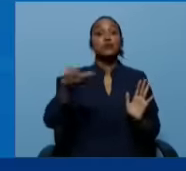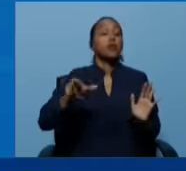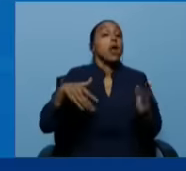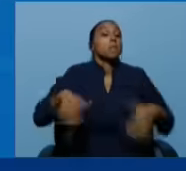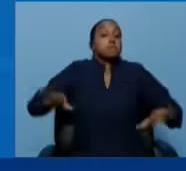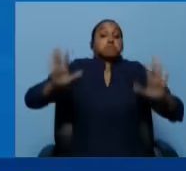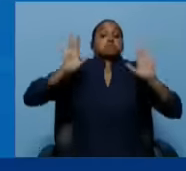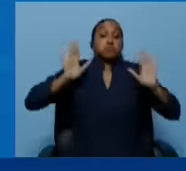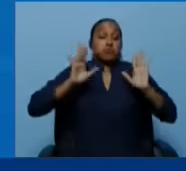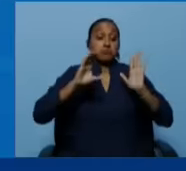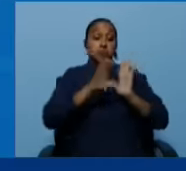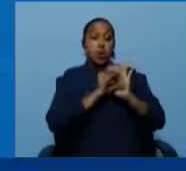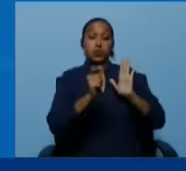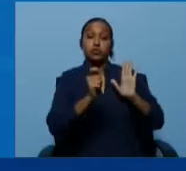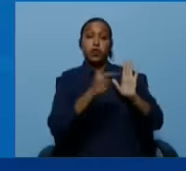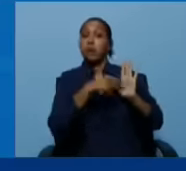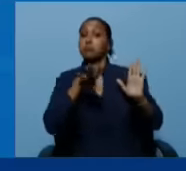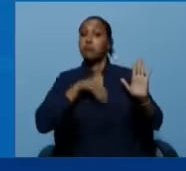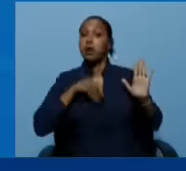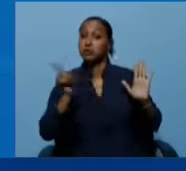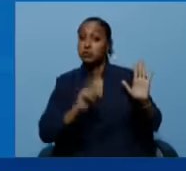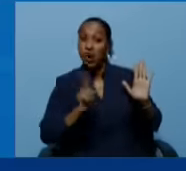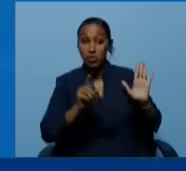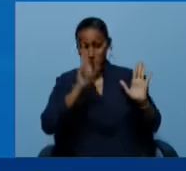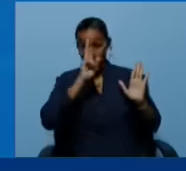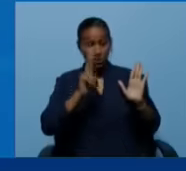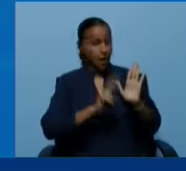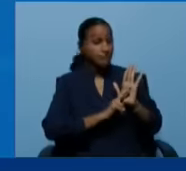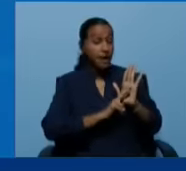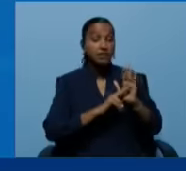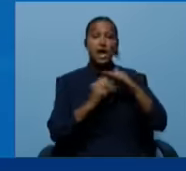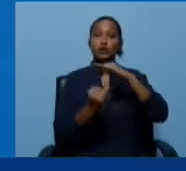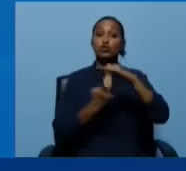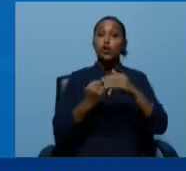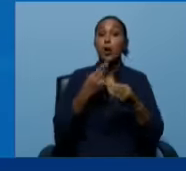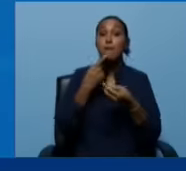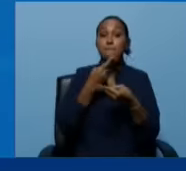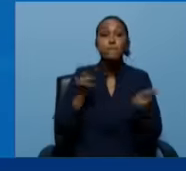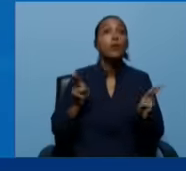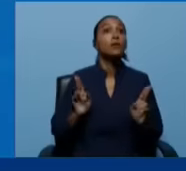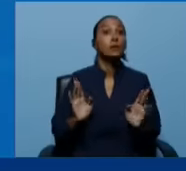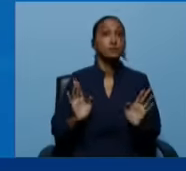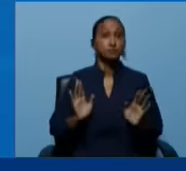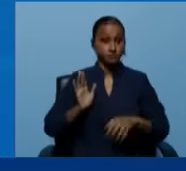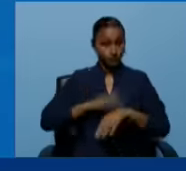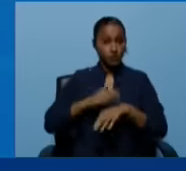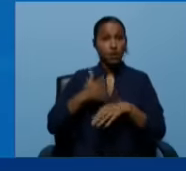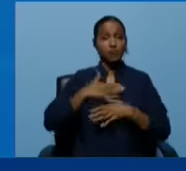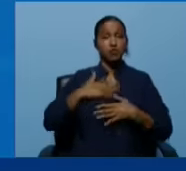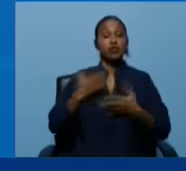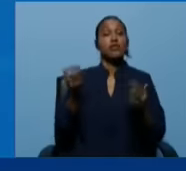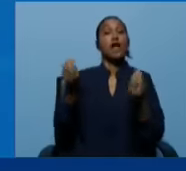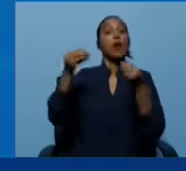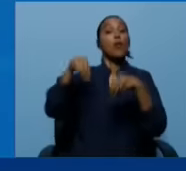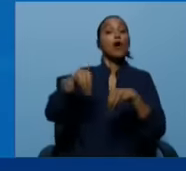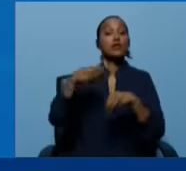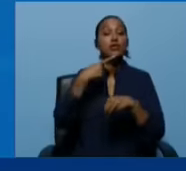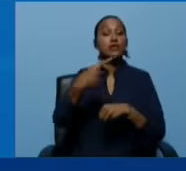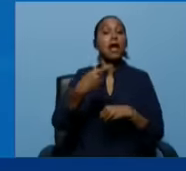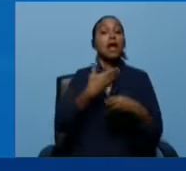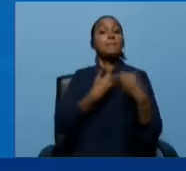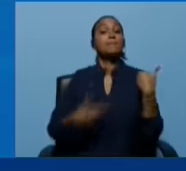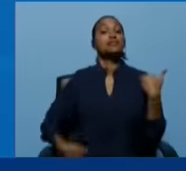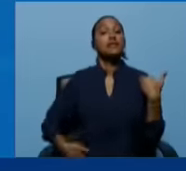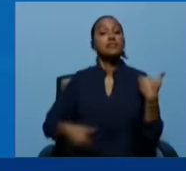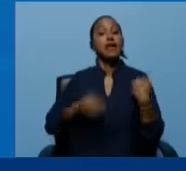allá el que se salga y no respete los poderes públicos, porque estoy de acuerdo con lo que dijo el presidente de la Asamblea Nacional. Como jefe